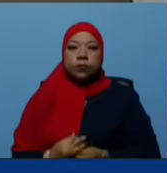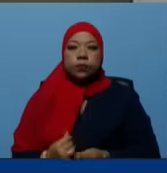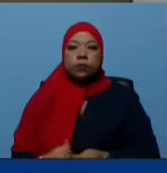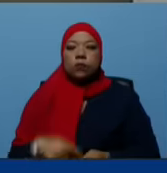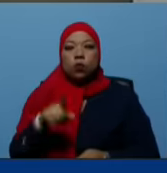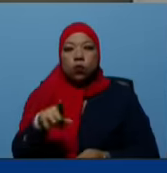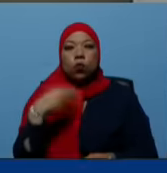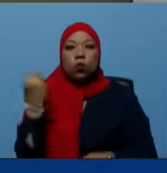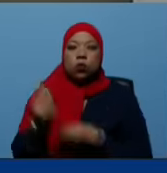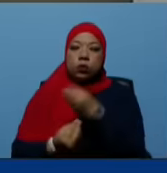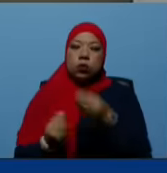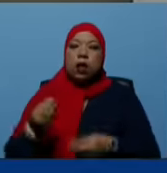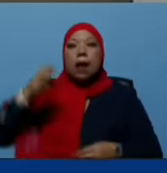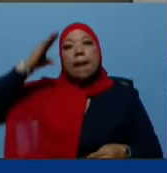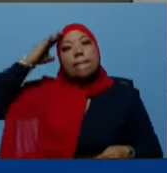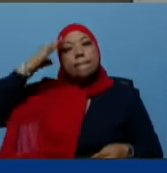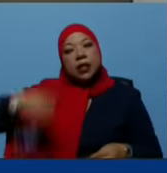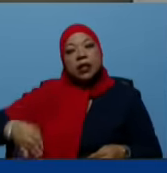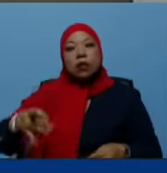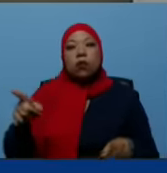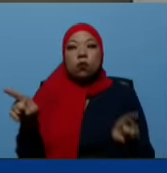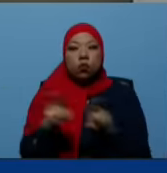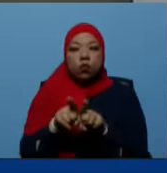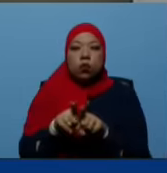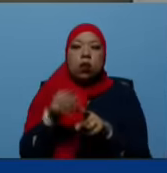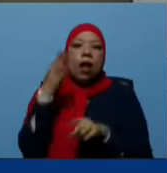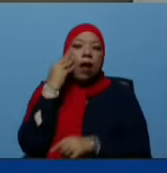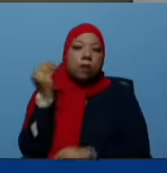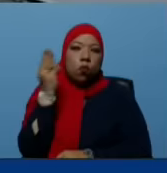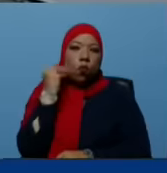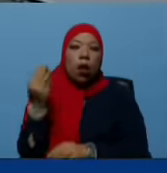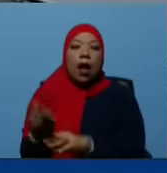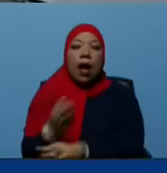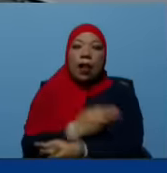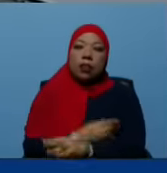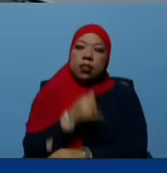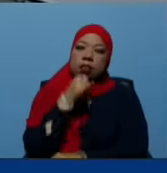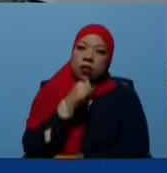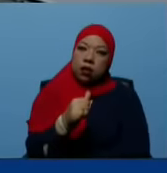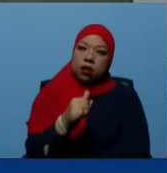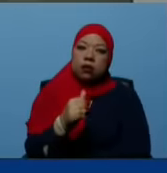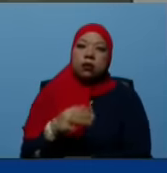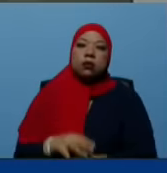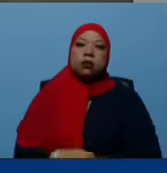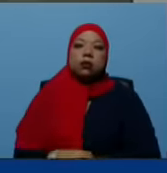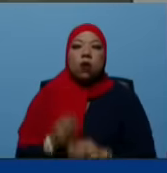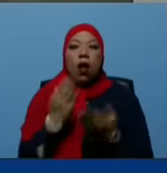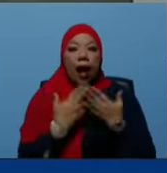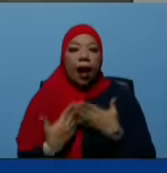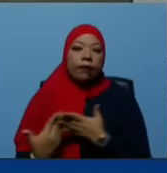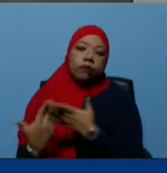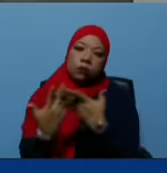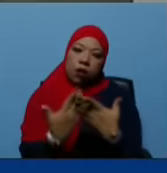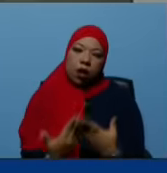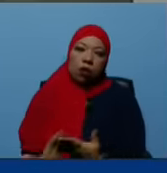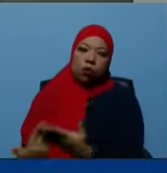Ustedes que son militares de alto rango, con gran experiencia, antiguos, han estudiado